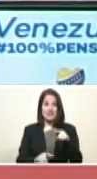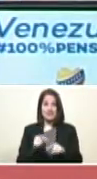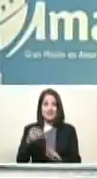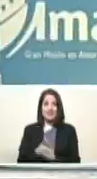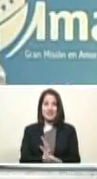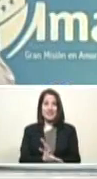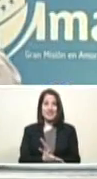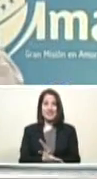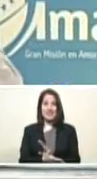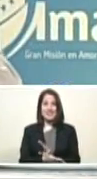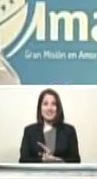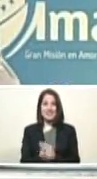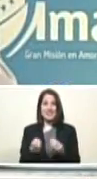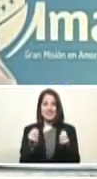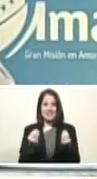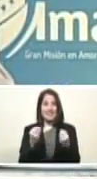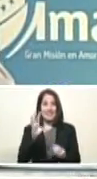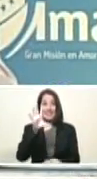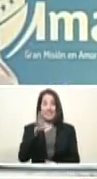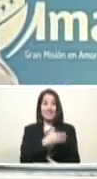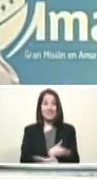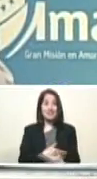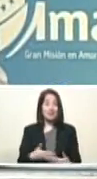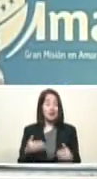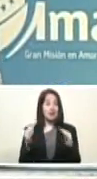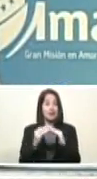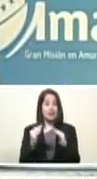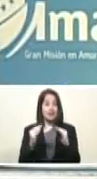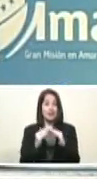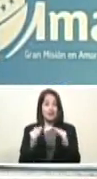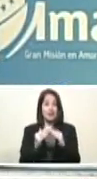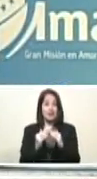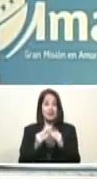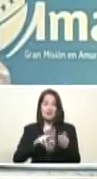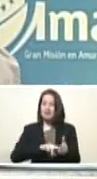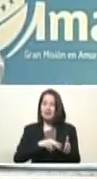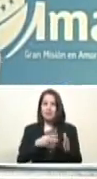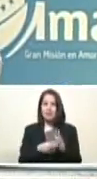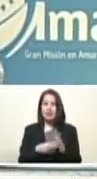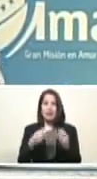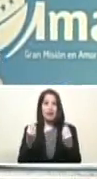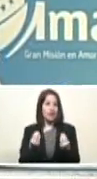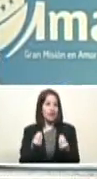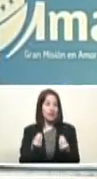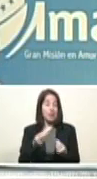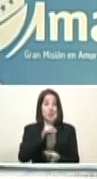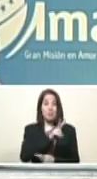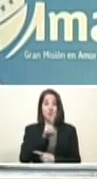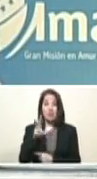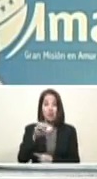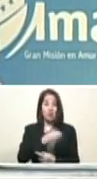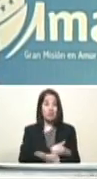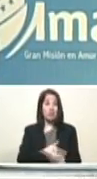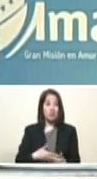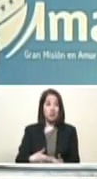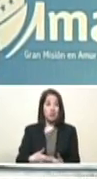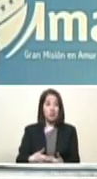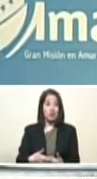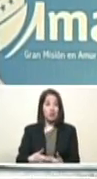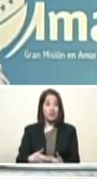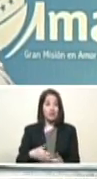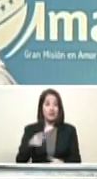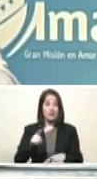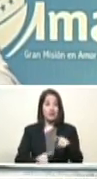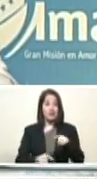ver, 5 millones de hogares significa casi 22 millones de